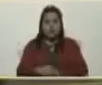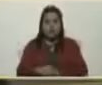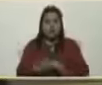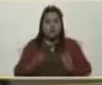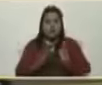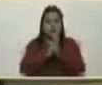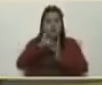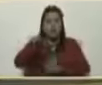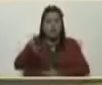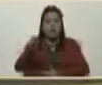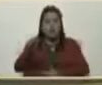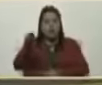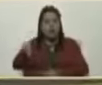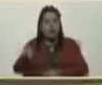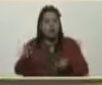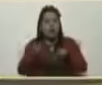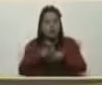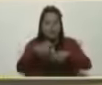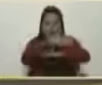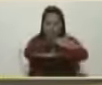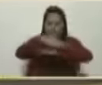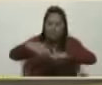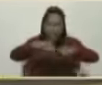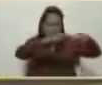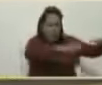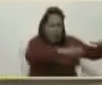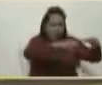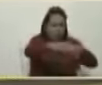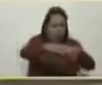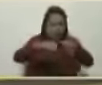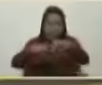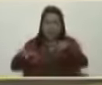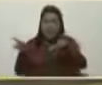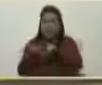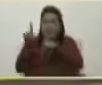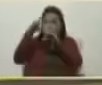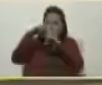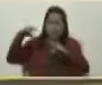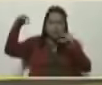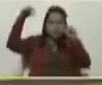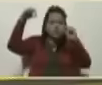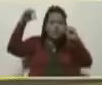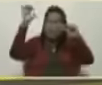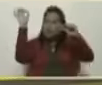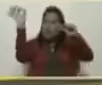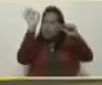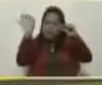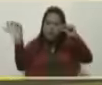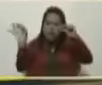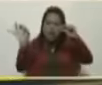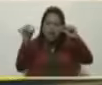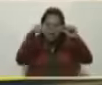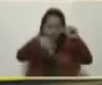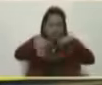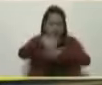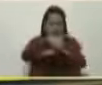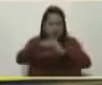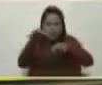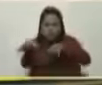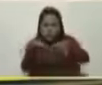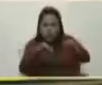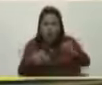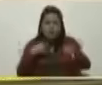luna. Tiene cráteres por todos lados, la luna. Ahí estamos asfaltando, estoy colocando 200